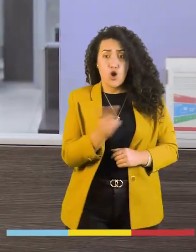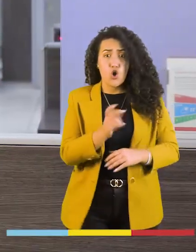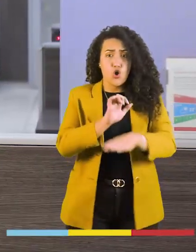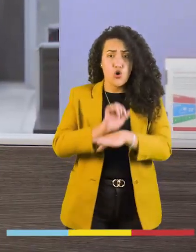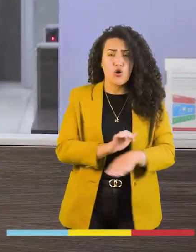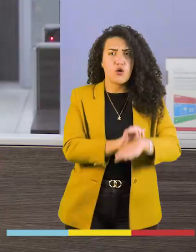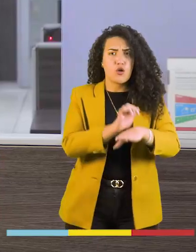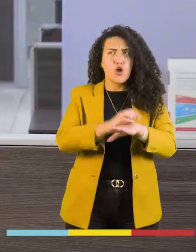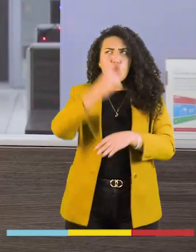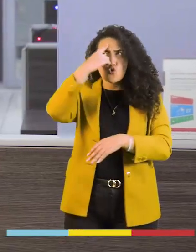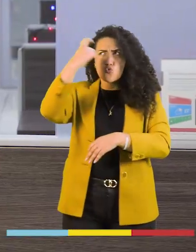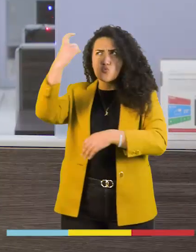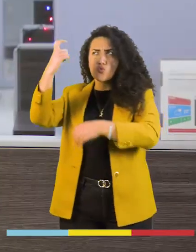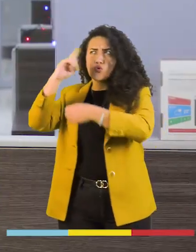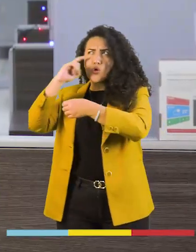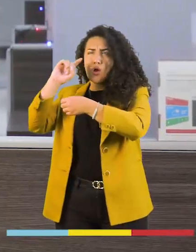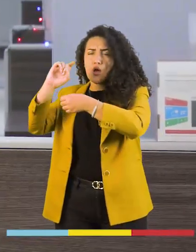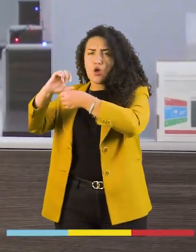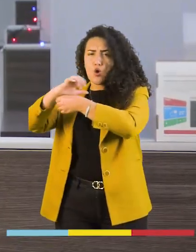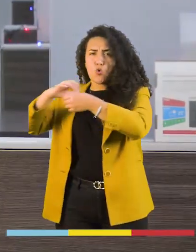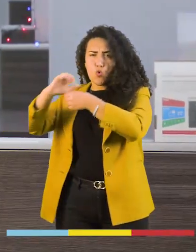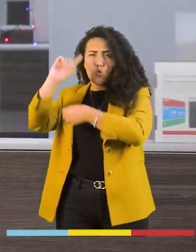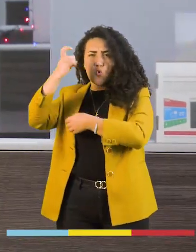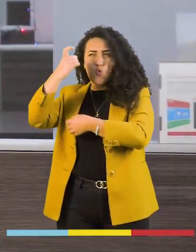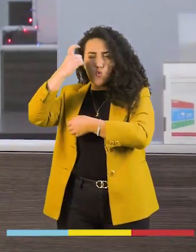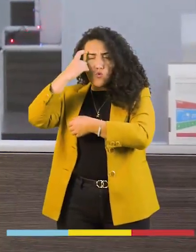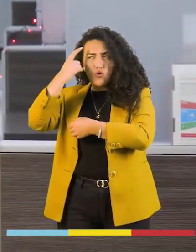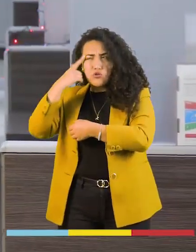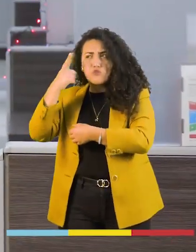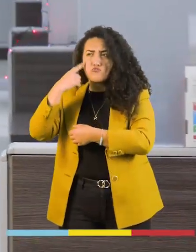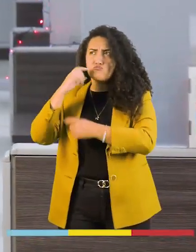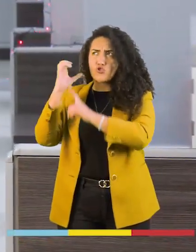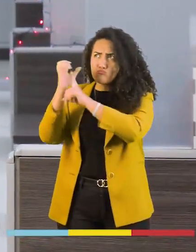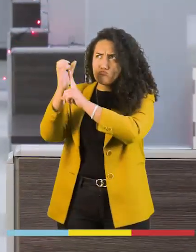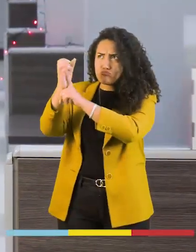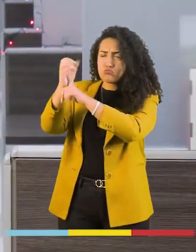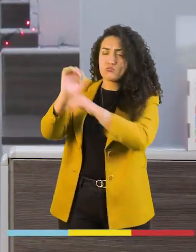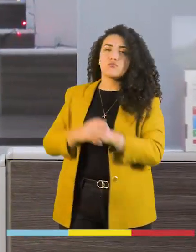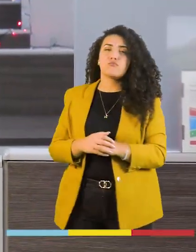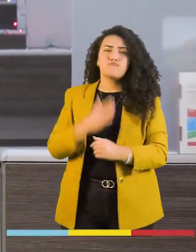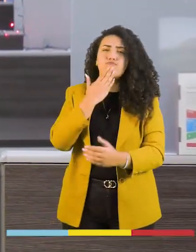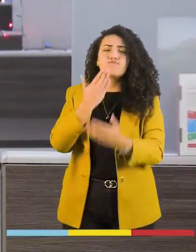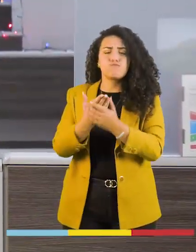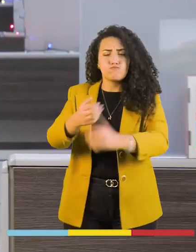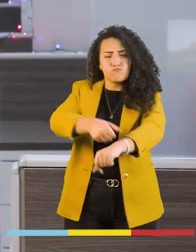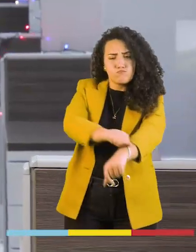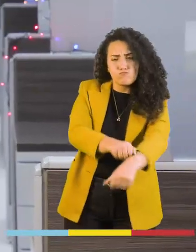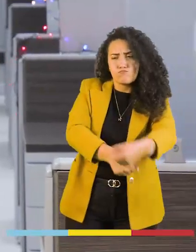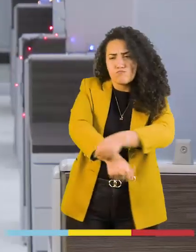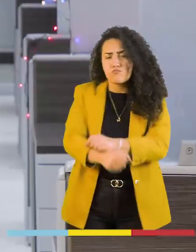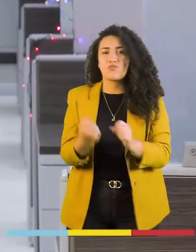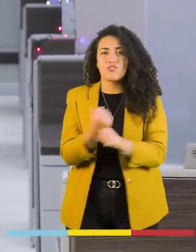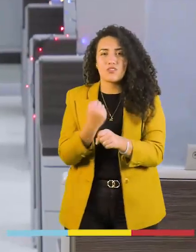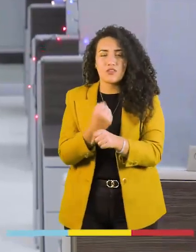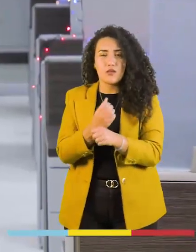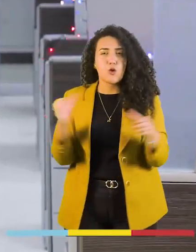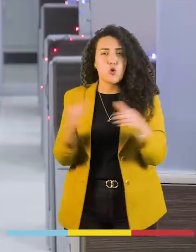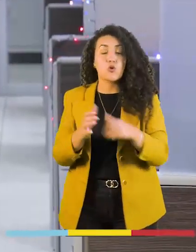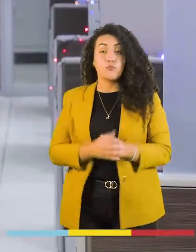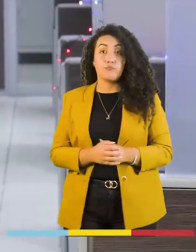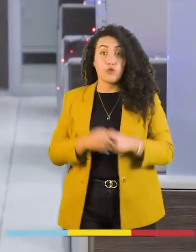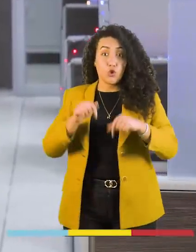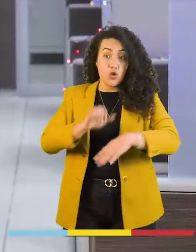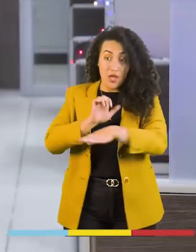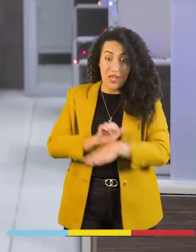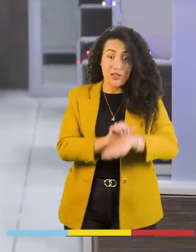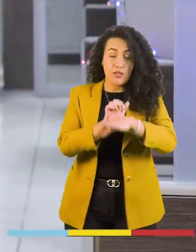que materializan los sueños de toda la gobernación, gracias a su empeño, dedicación y trabajo en equipo. Hoy les contamos